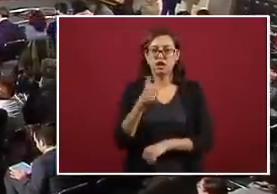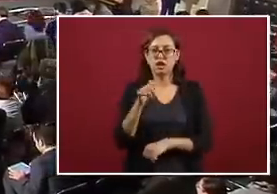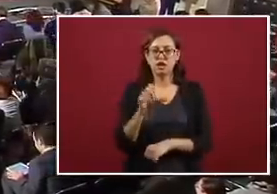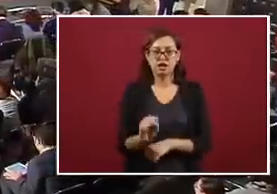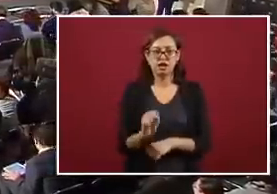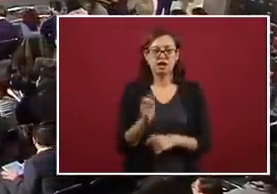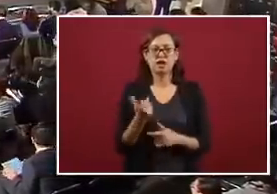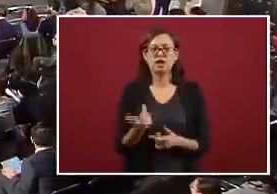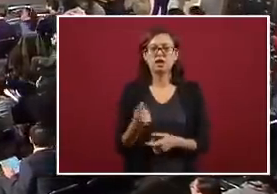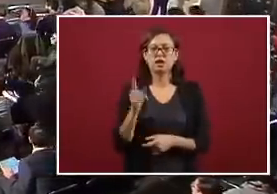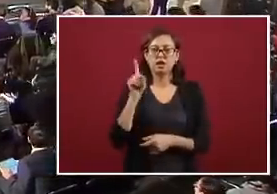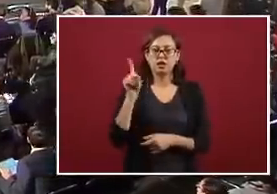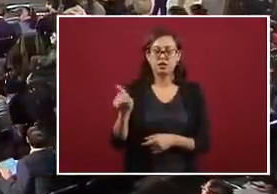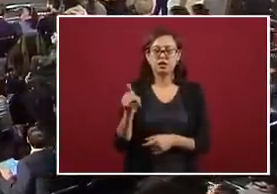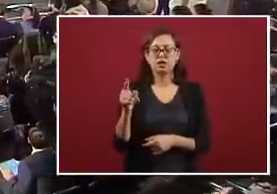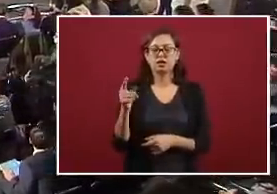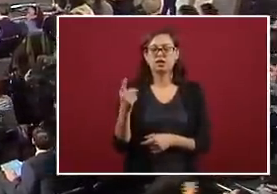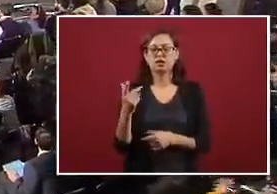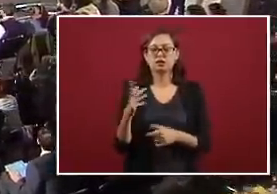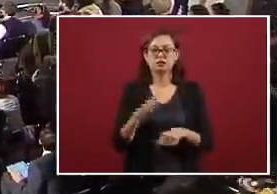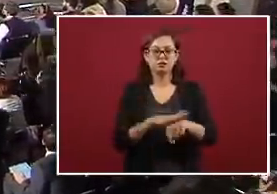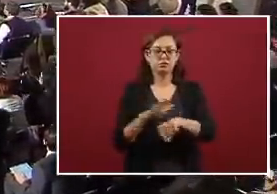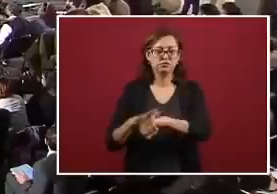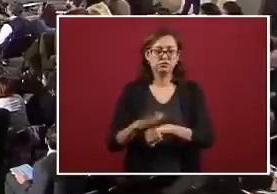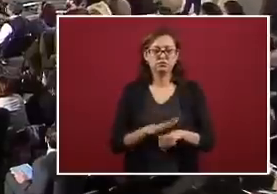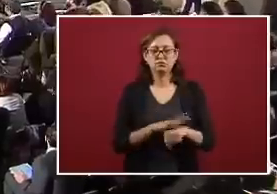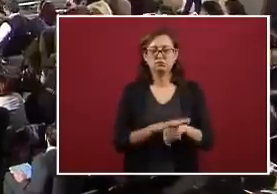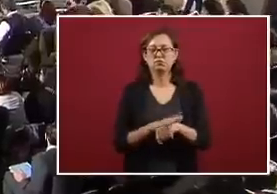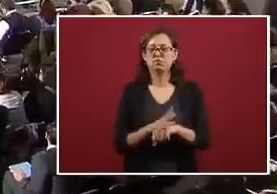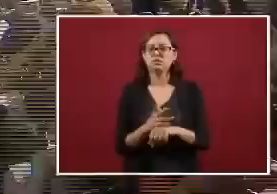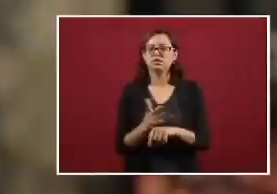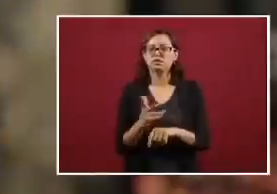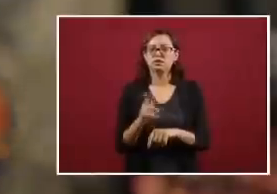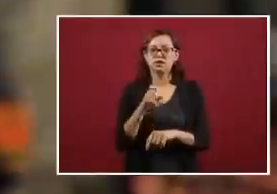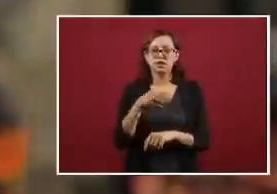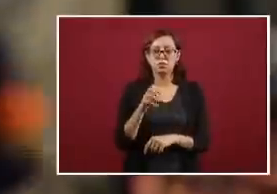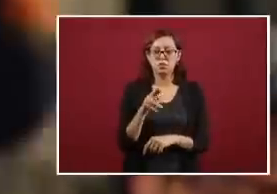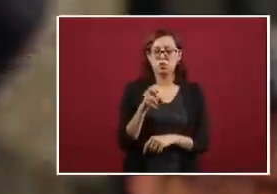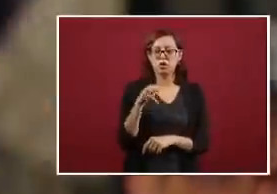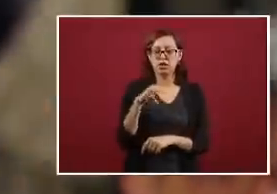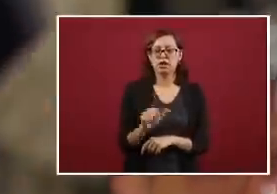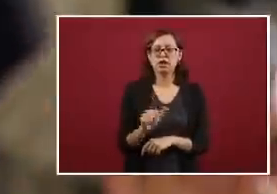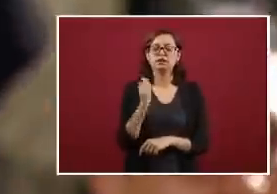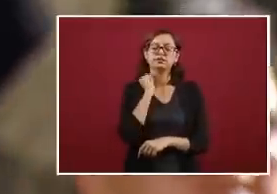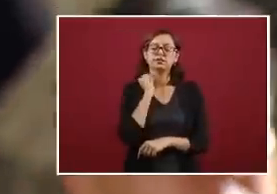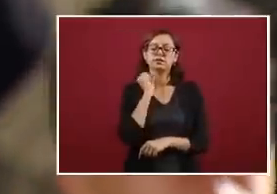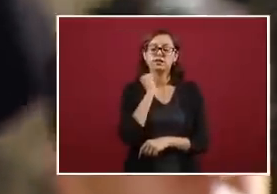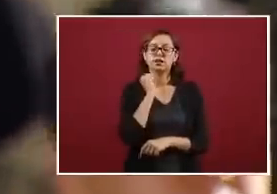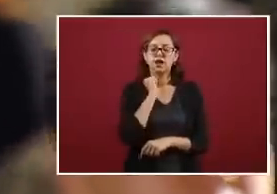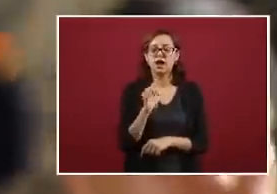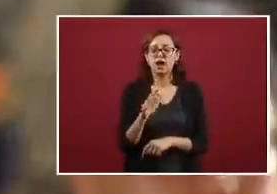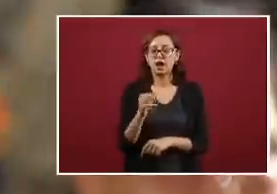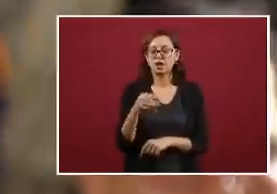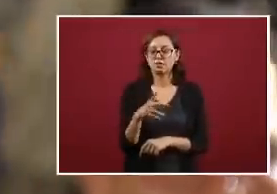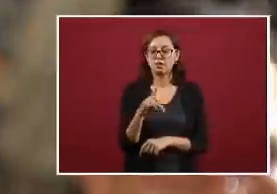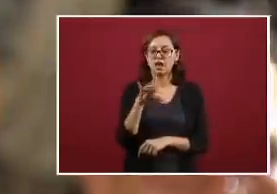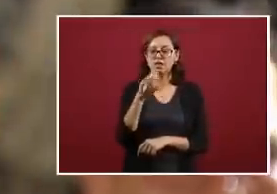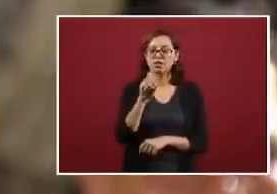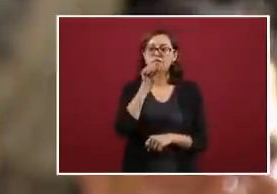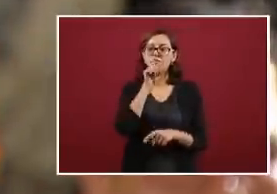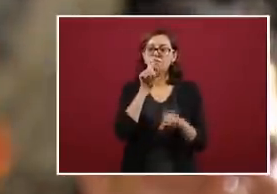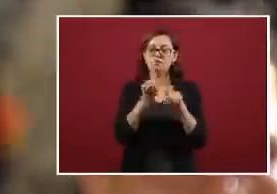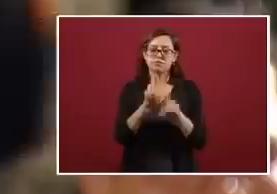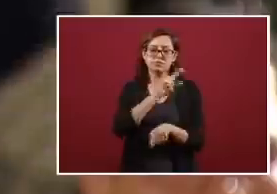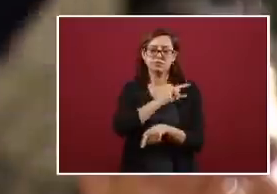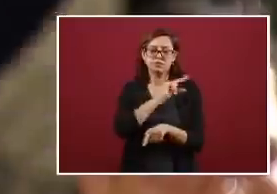Saltillo, Coahuila. Fueron convocadas por el legislador de Morena, el senador Armando Guadiana, y fueron también acompañadas por la iniciativa